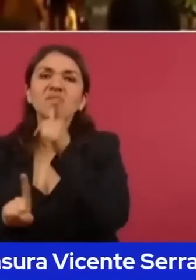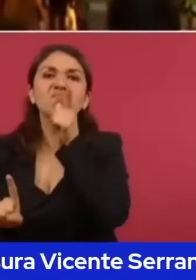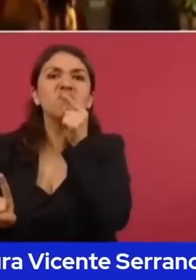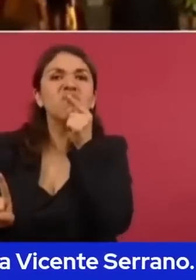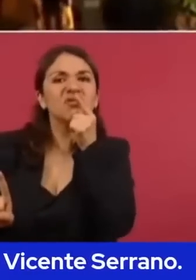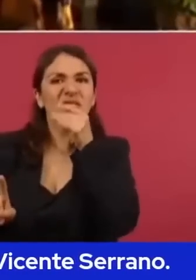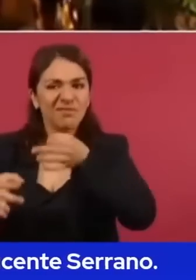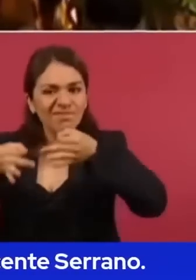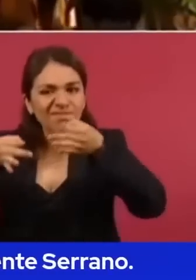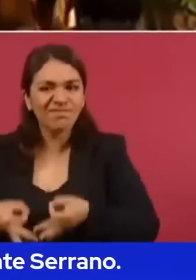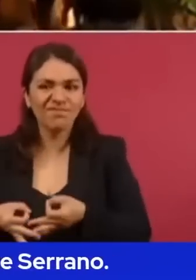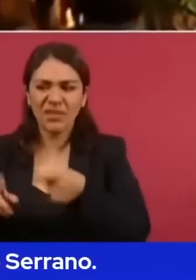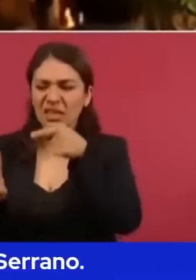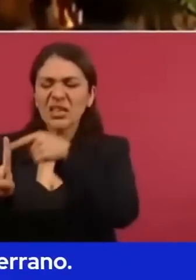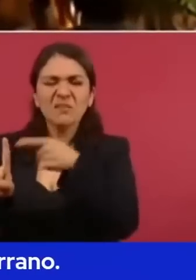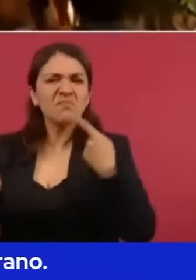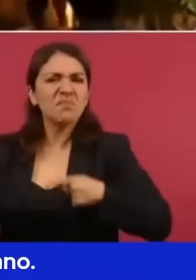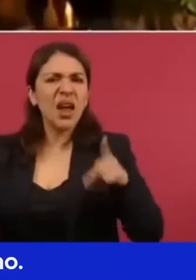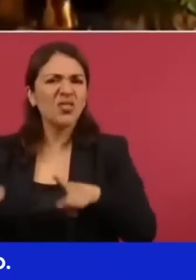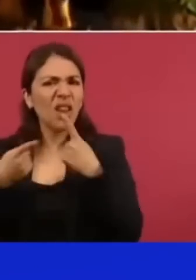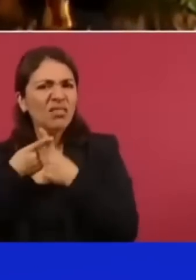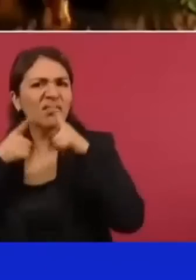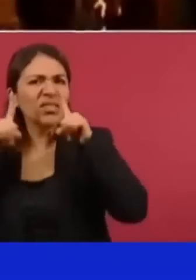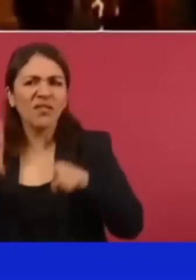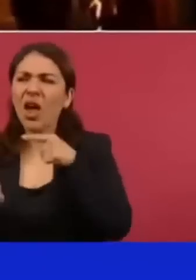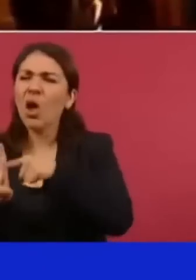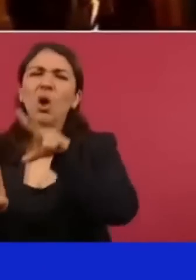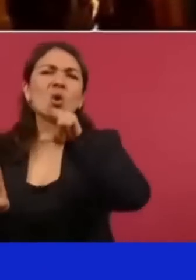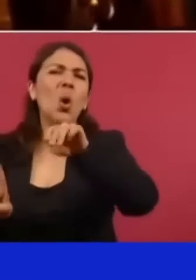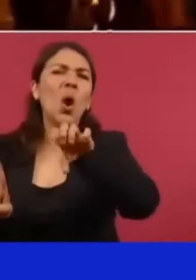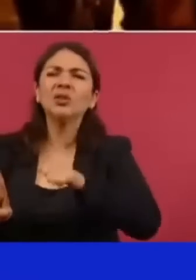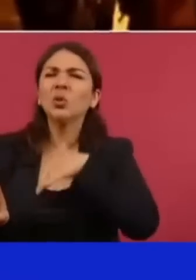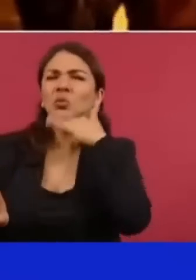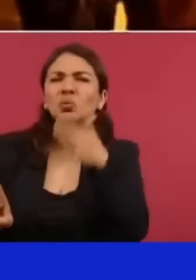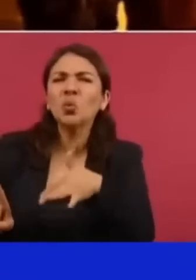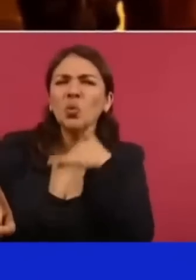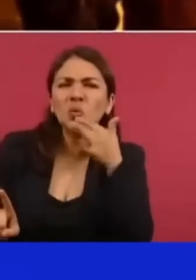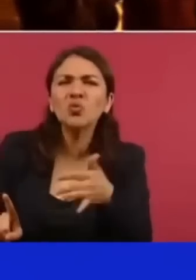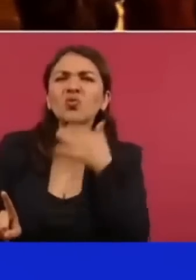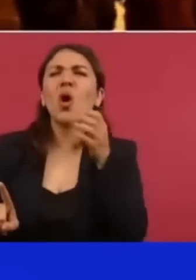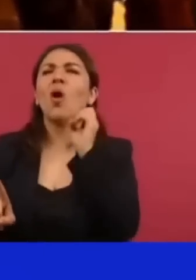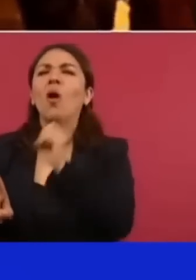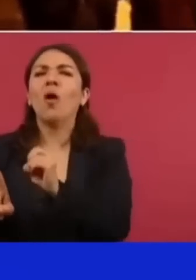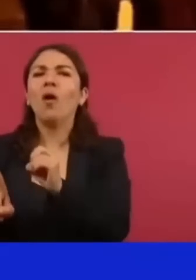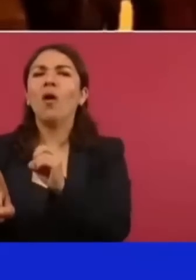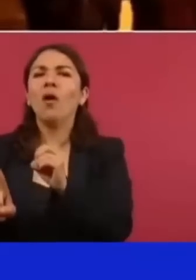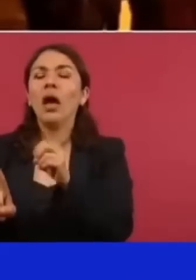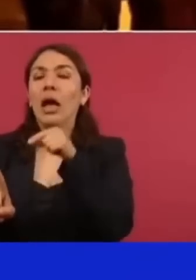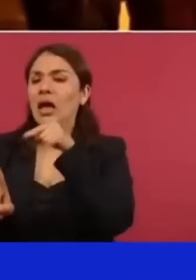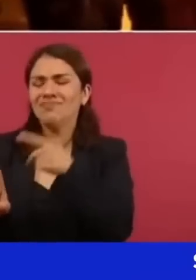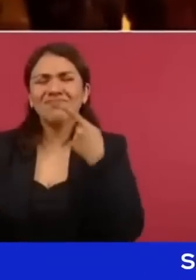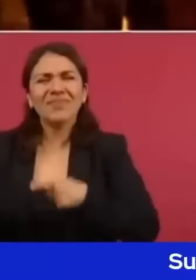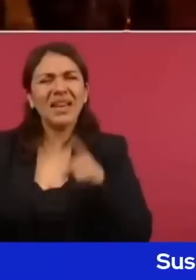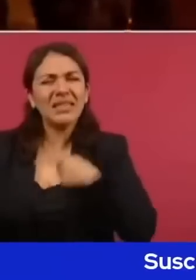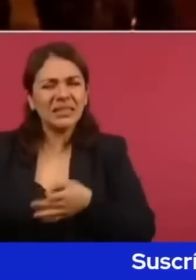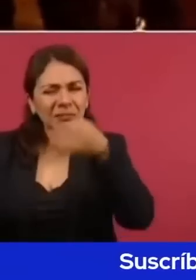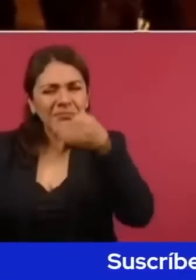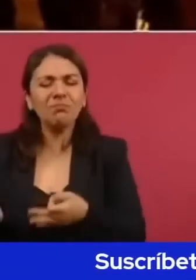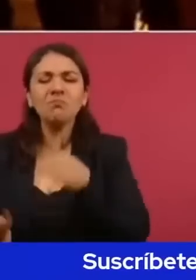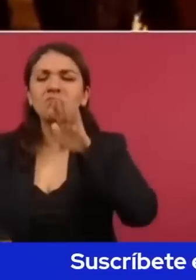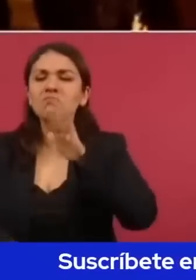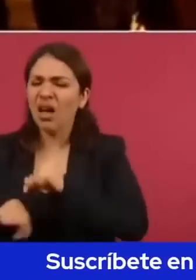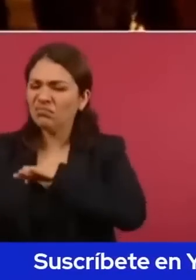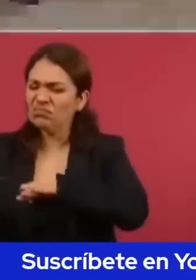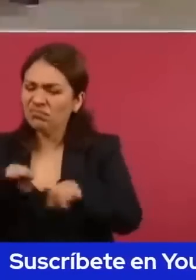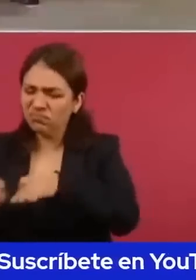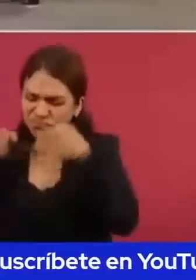policía, era distinto, no era como otros policías mexicanos. Ese era un hombre que simplemente se